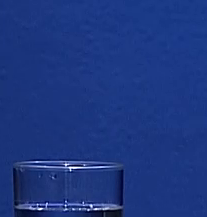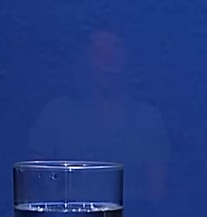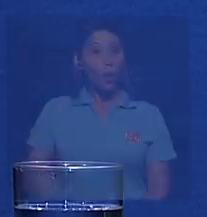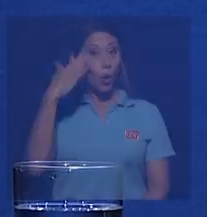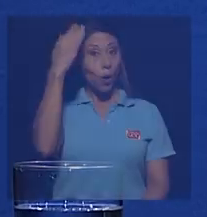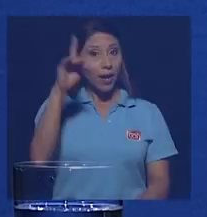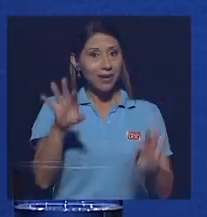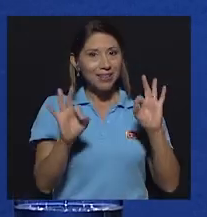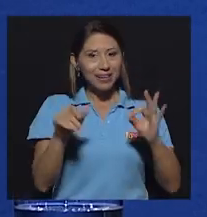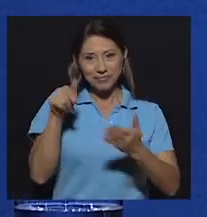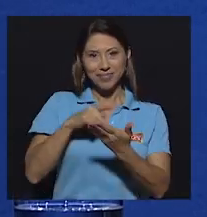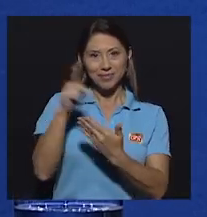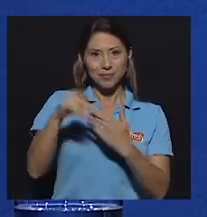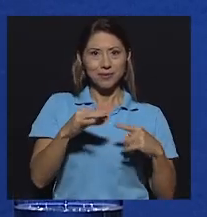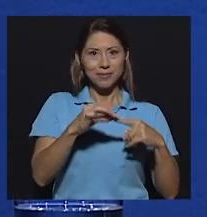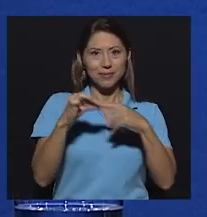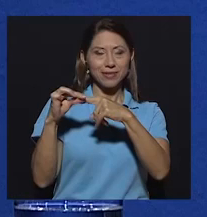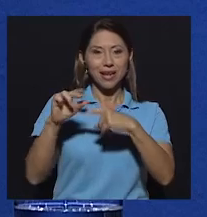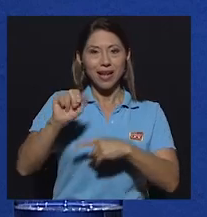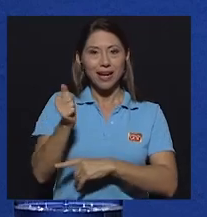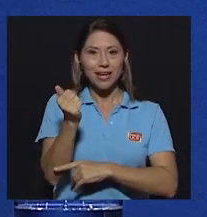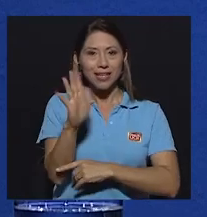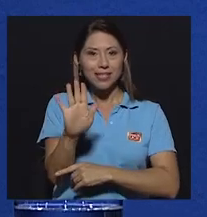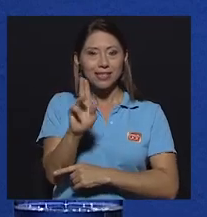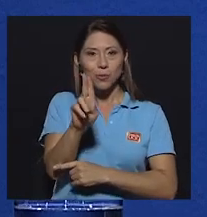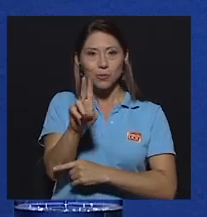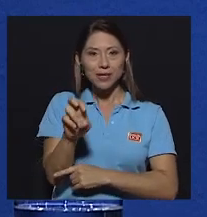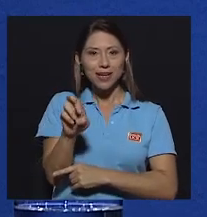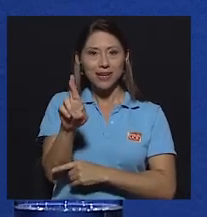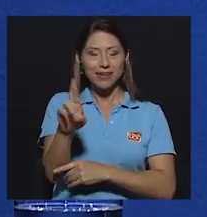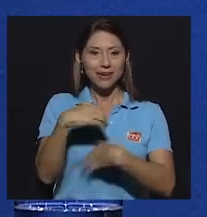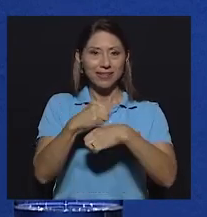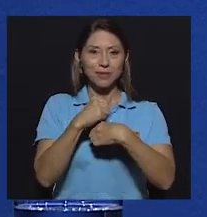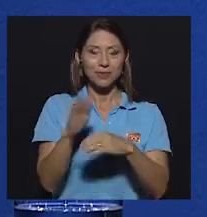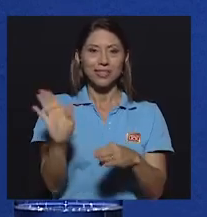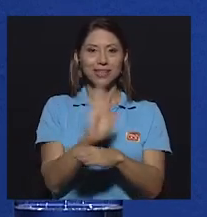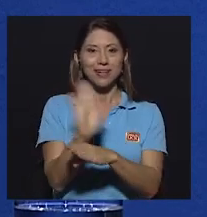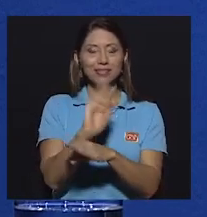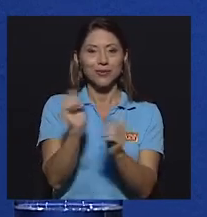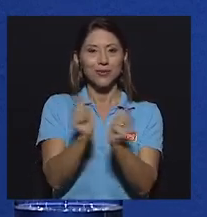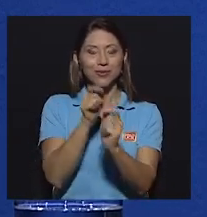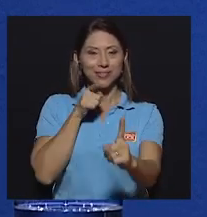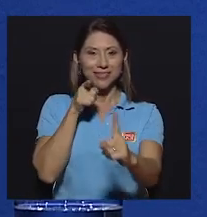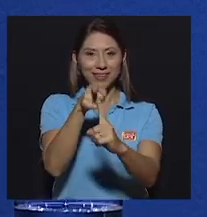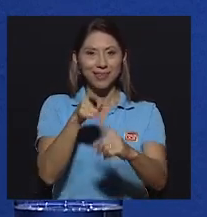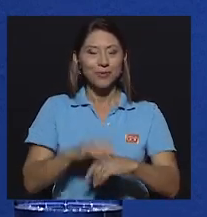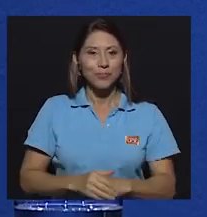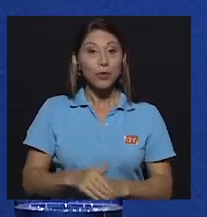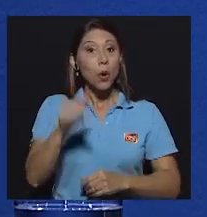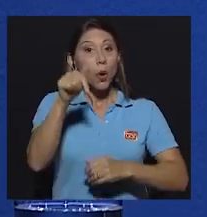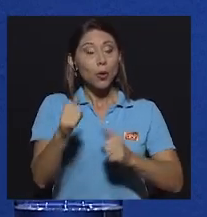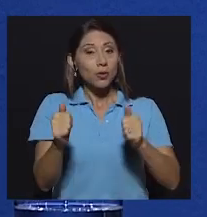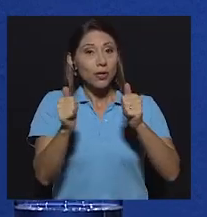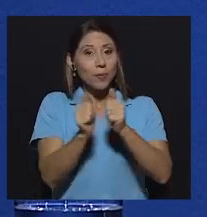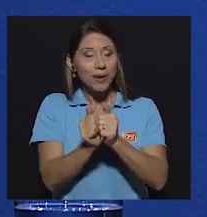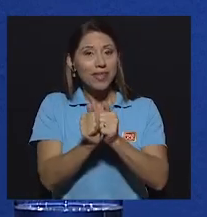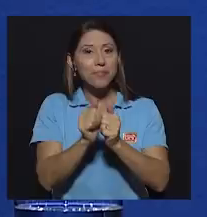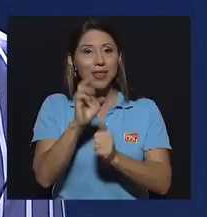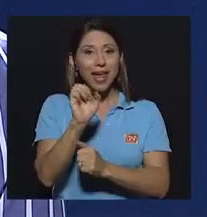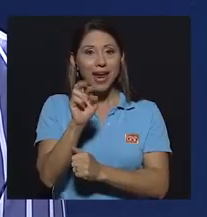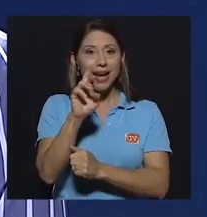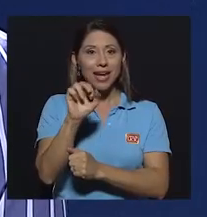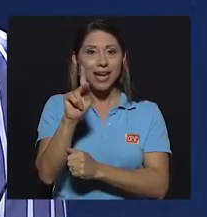Hola, ¿qué tal? Este es un programa especial de Canal 15 UCR en donde hacemos televisión con sentido. Hoy nos acompaña